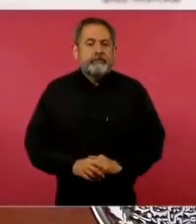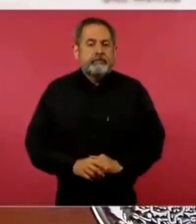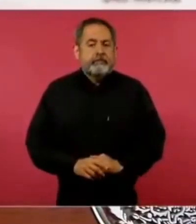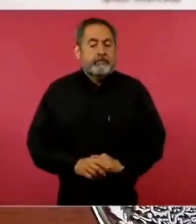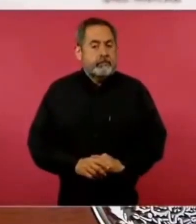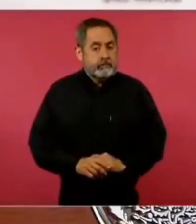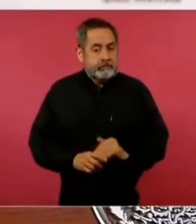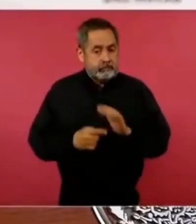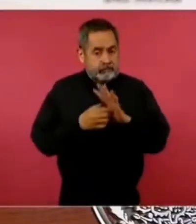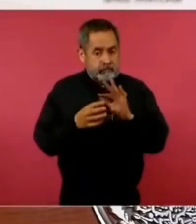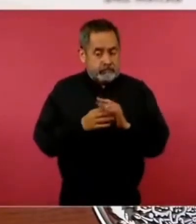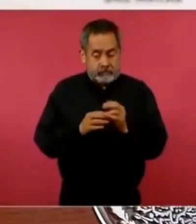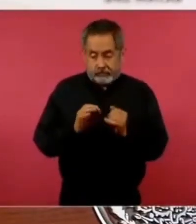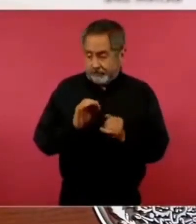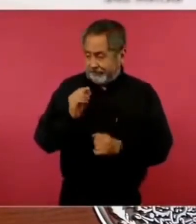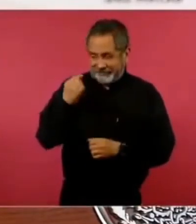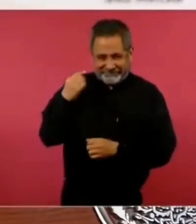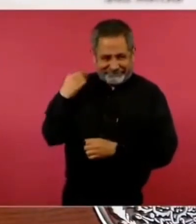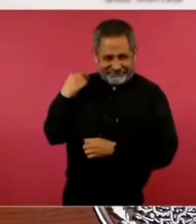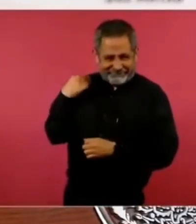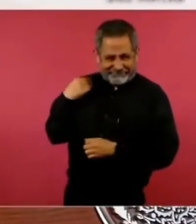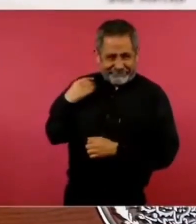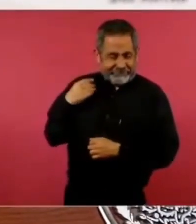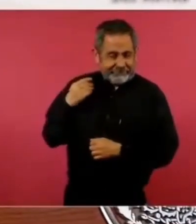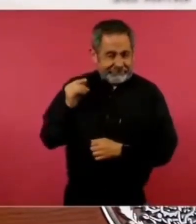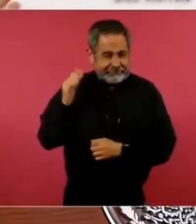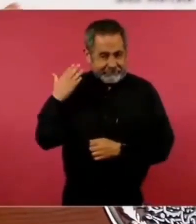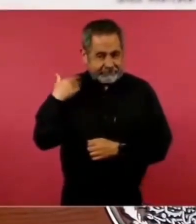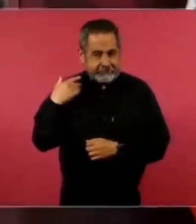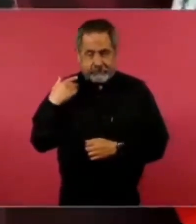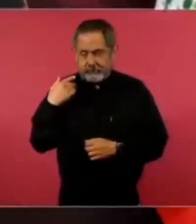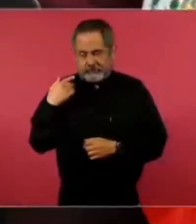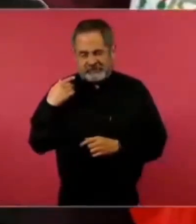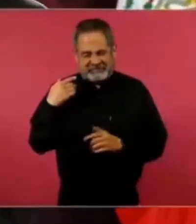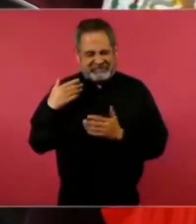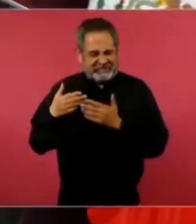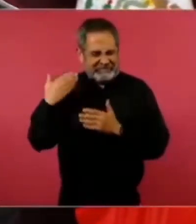Entonces, últimamente, a partir de un tiempo,